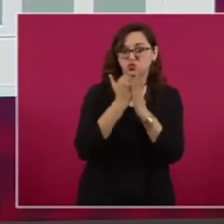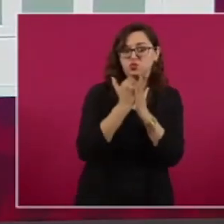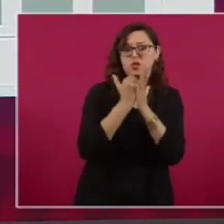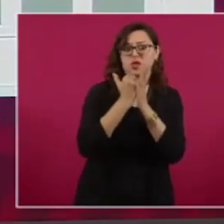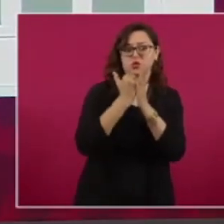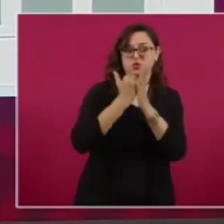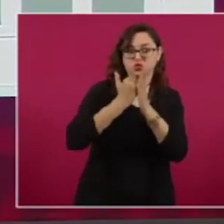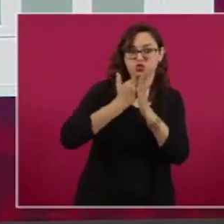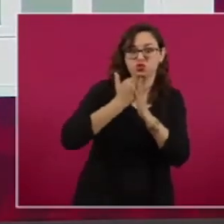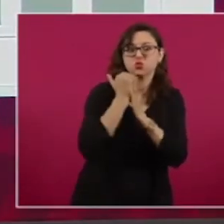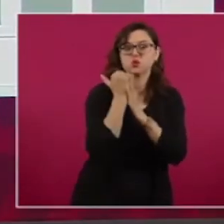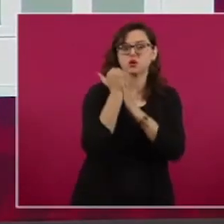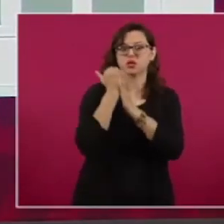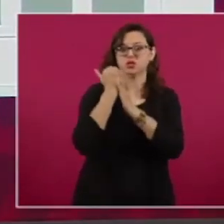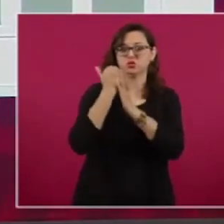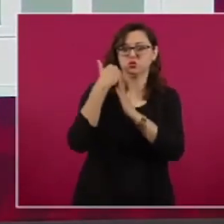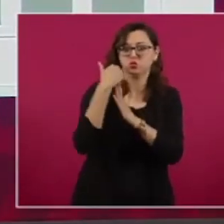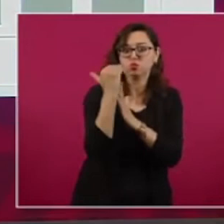88,